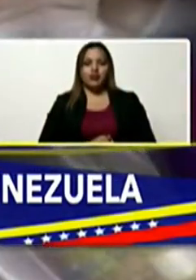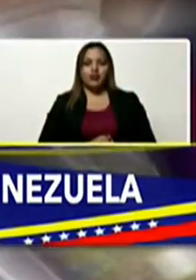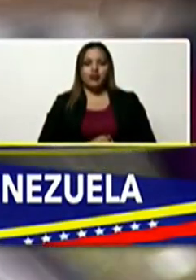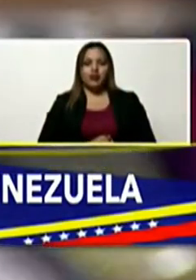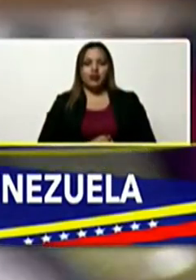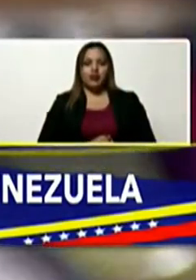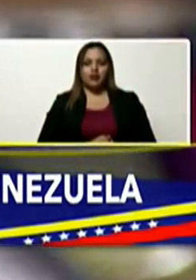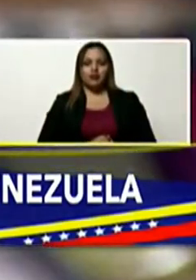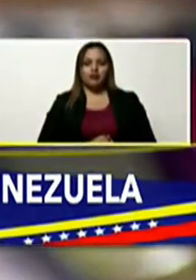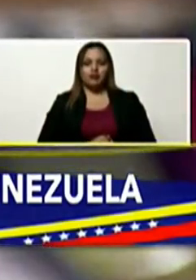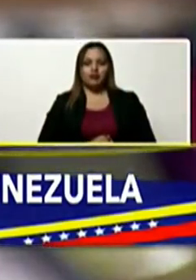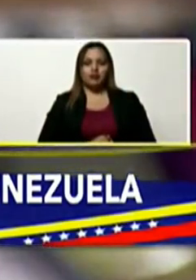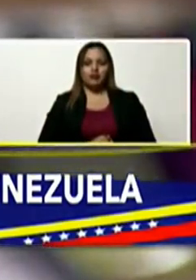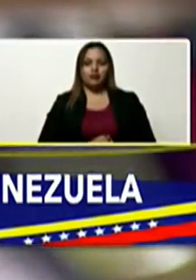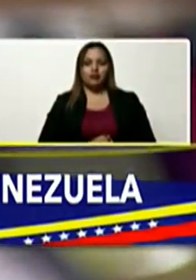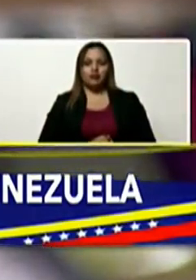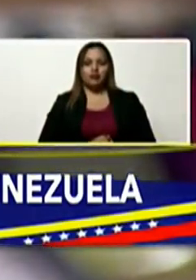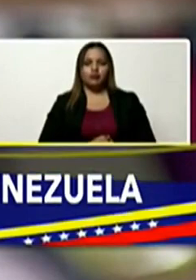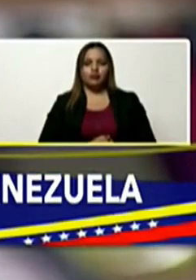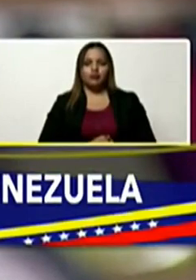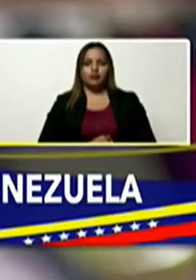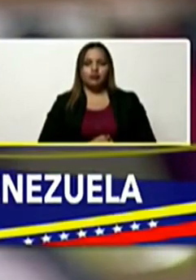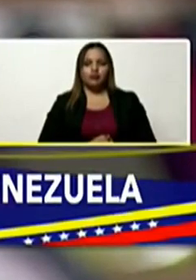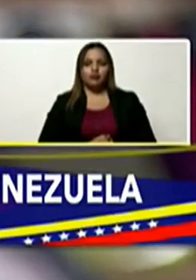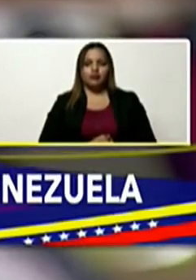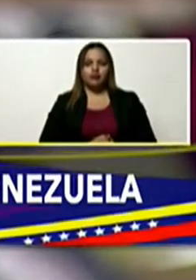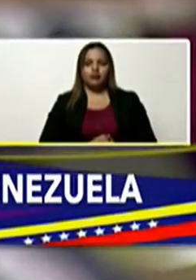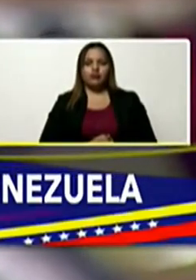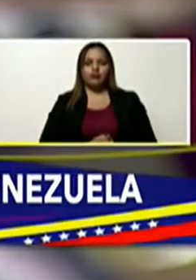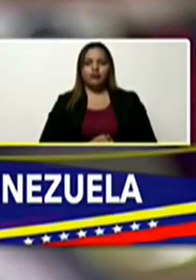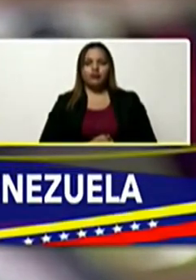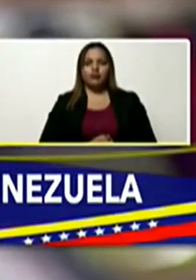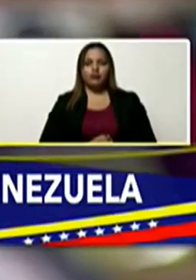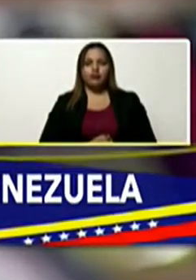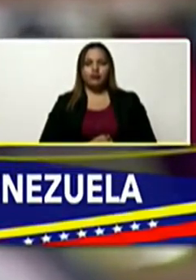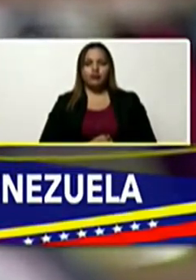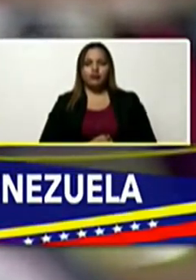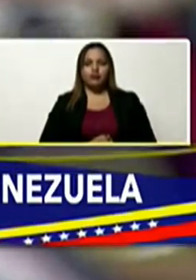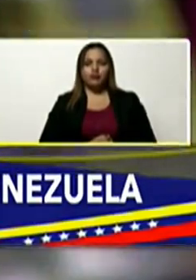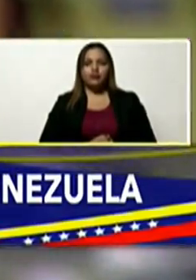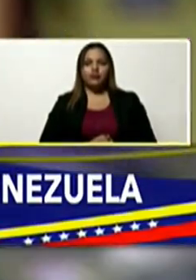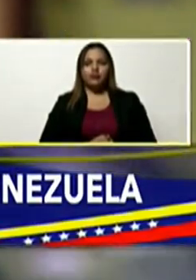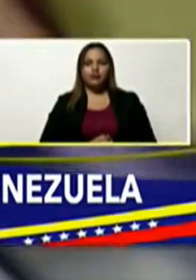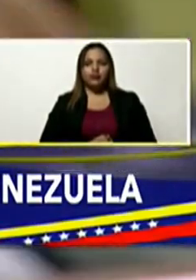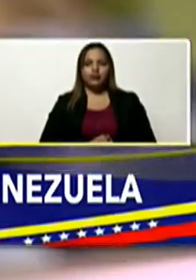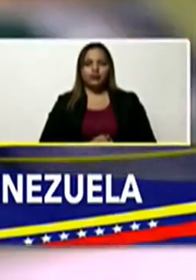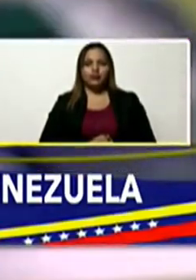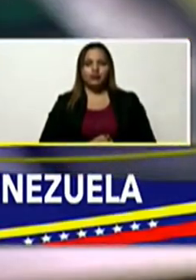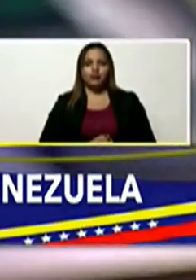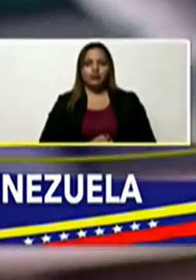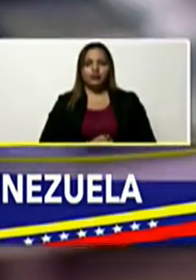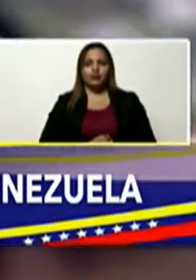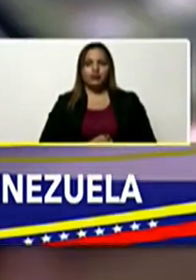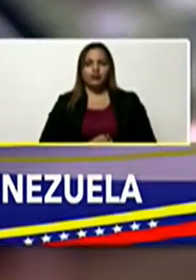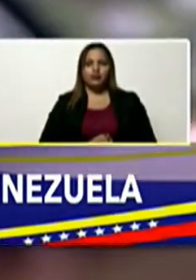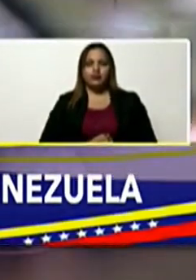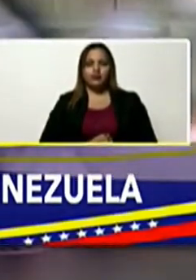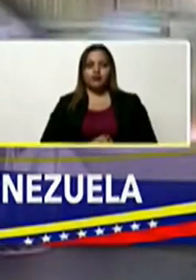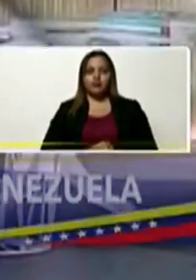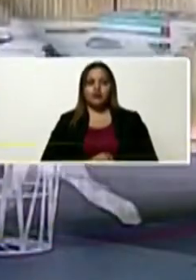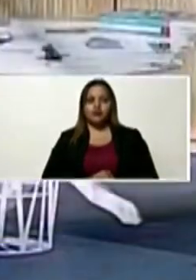Adán? Desde el principio, desde el comienzo. Así que yo quisiera un comentario sobre este